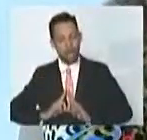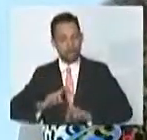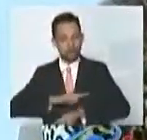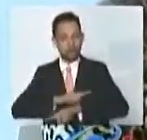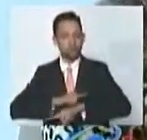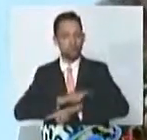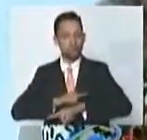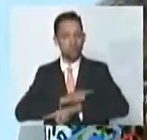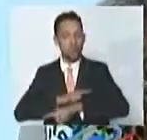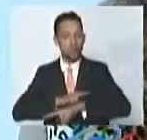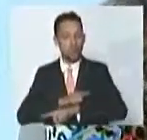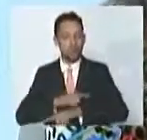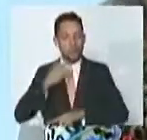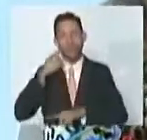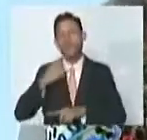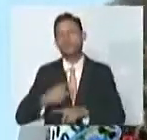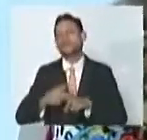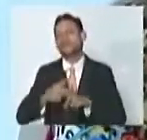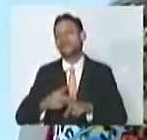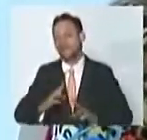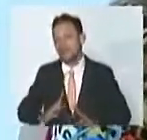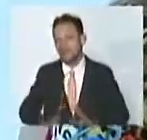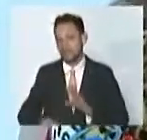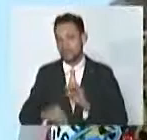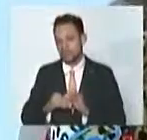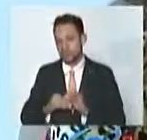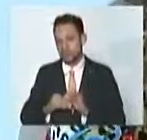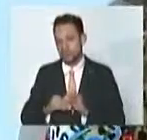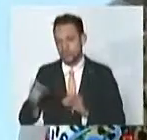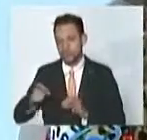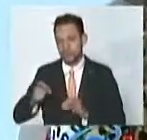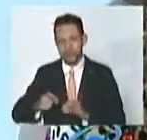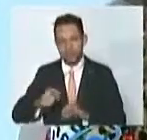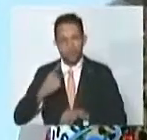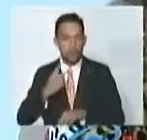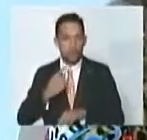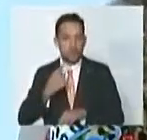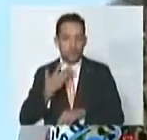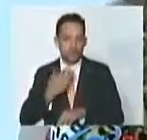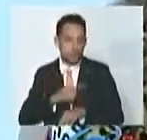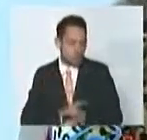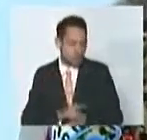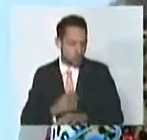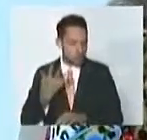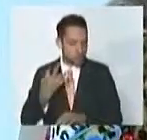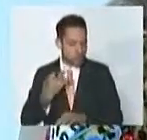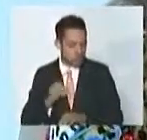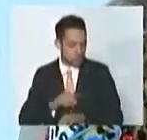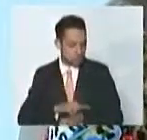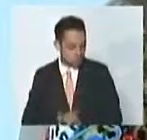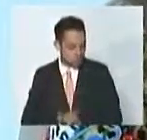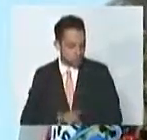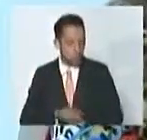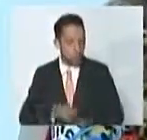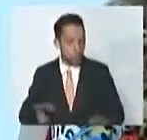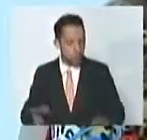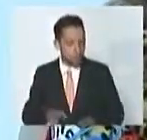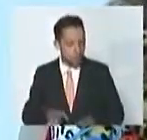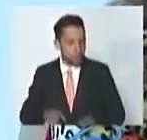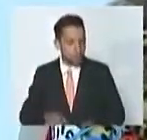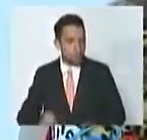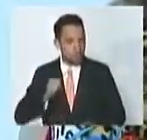ahí. Entonces simplemente es escucharlo a un volumen moderado, y aparte de eso no